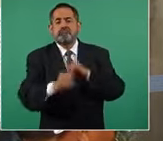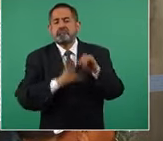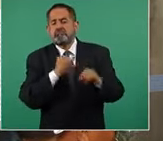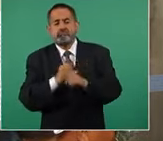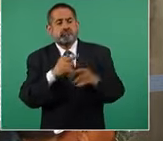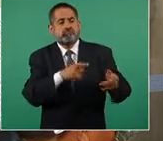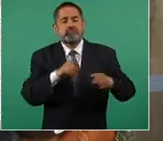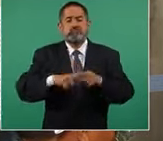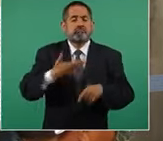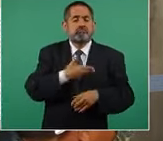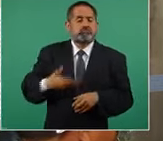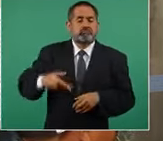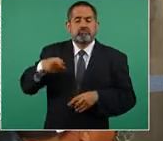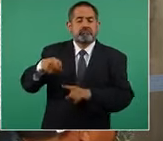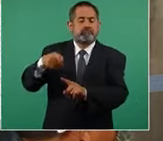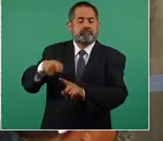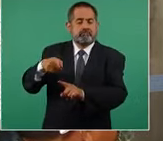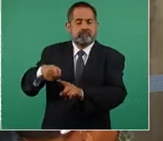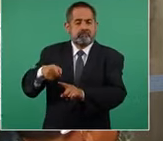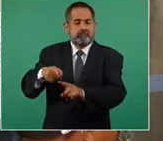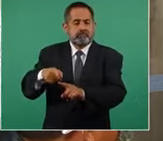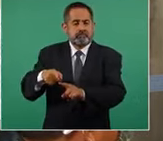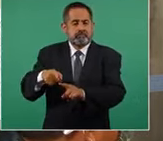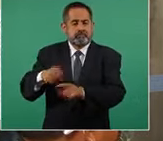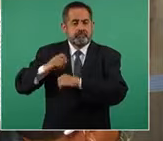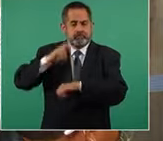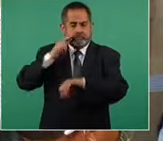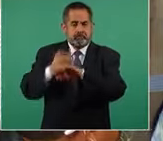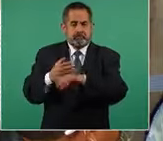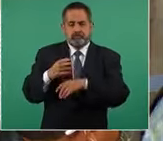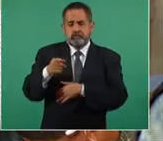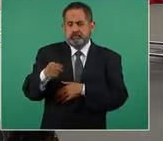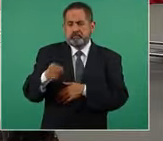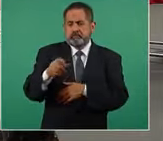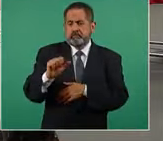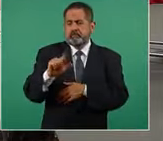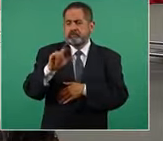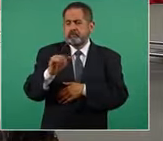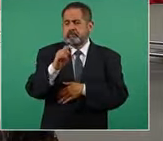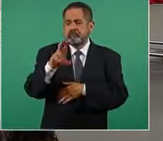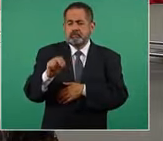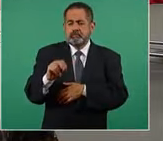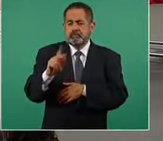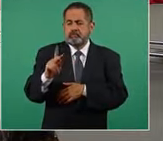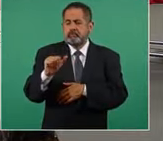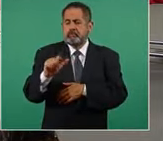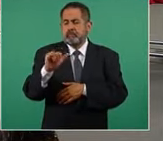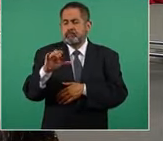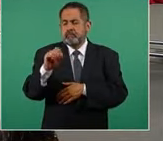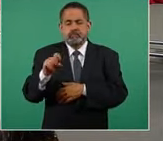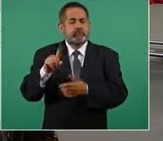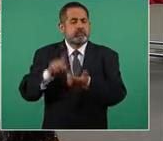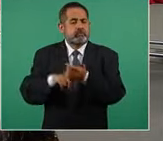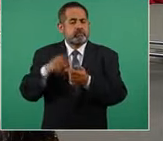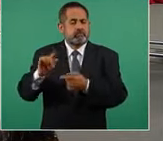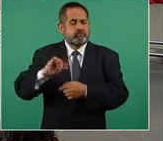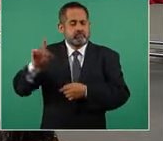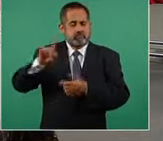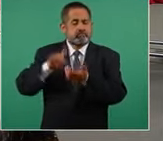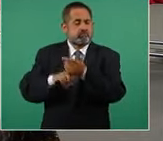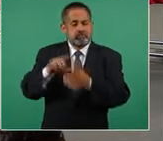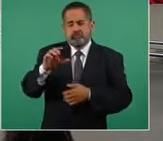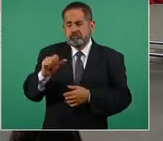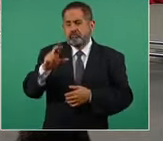la presidenta de este órgano autónomo, que es Alejandra Palacios, y especialmente de Carlos